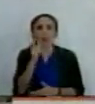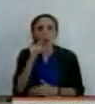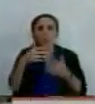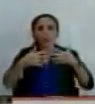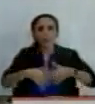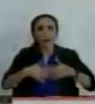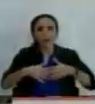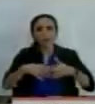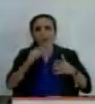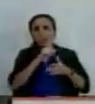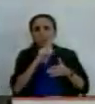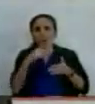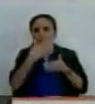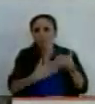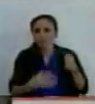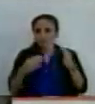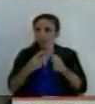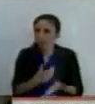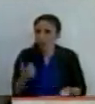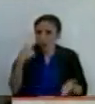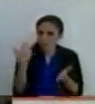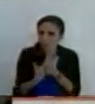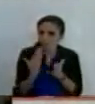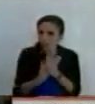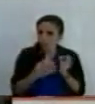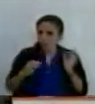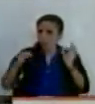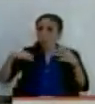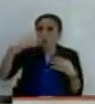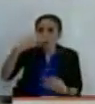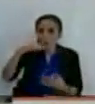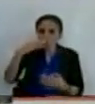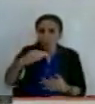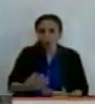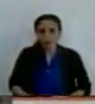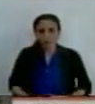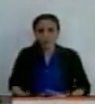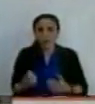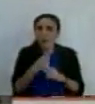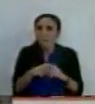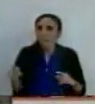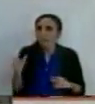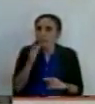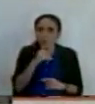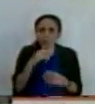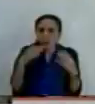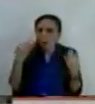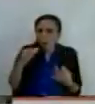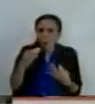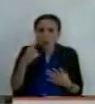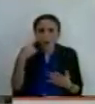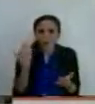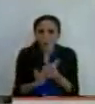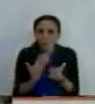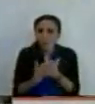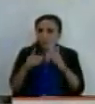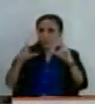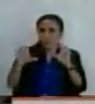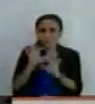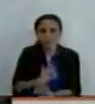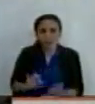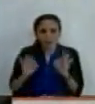llama no sé qué cosa, tal y tal y tal, yo tengo los papeles de eso. ¿Por qué no me desmienten? ¿Por qué nadie me desmiente?